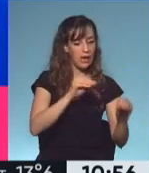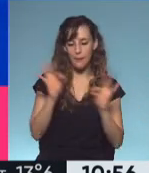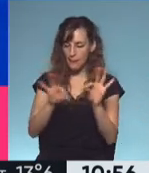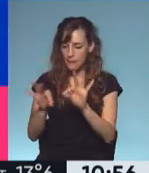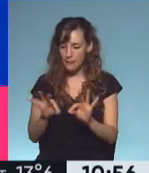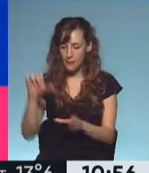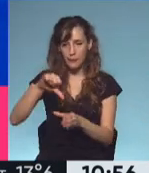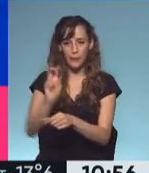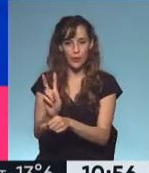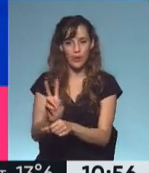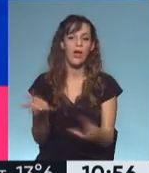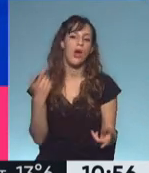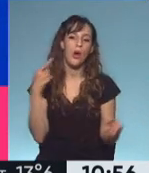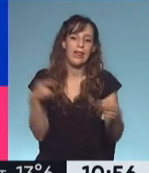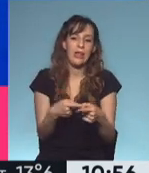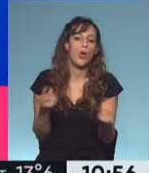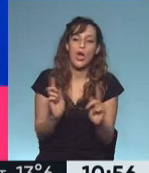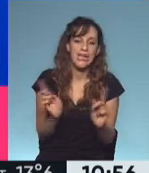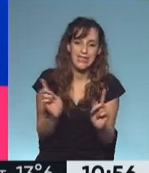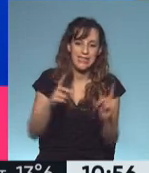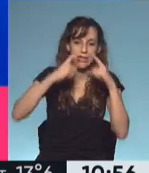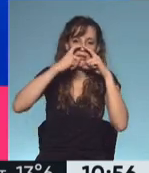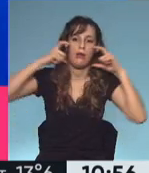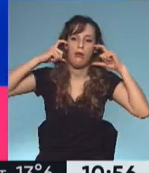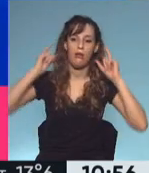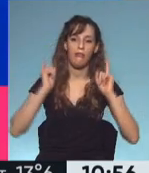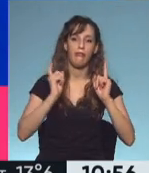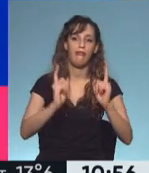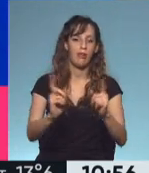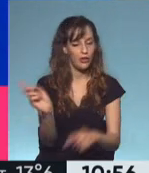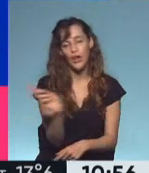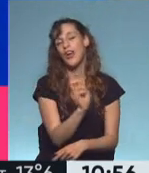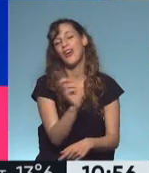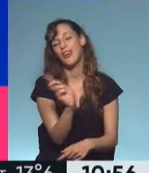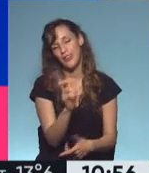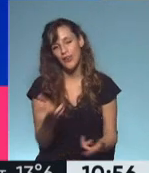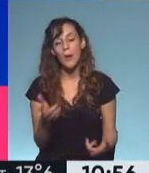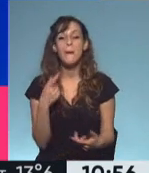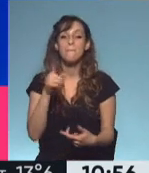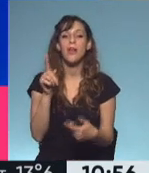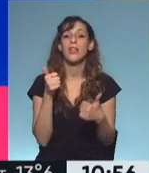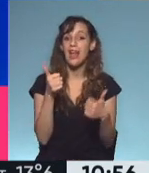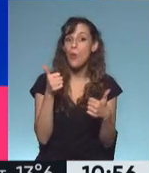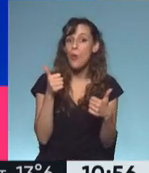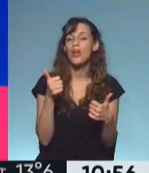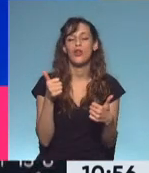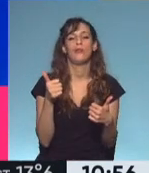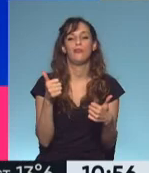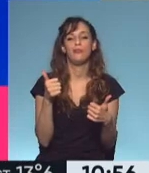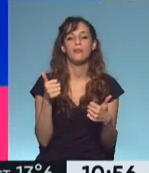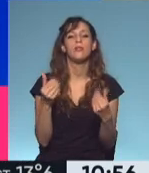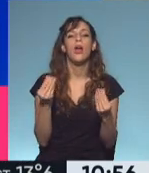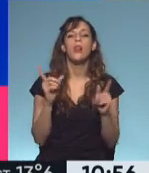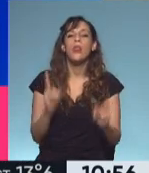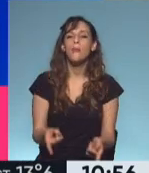nada, porque la idea no es que vivan en algo así para siempre. Claro. Es más una... Pero tienen algo que está bueno, por lo que vemos acá, es que también que se adaptan